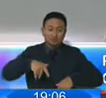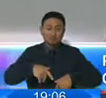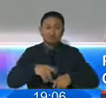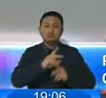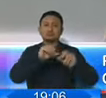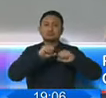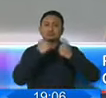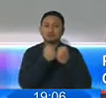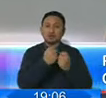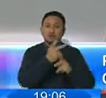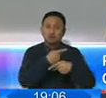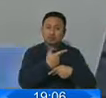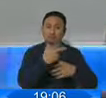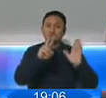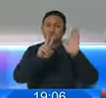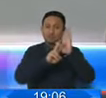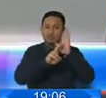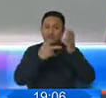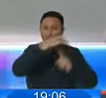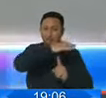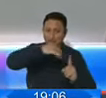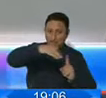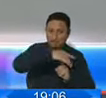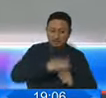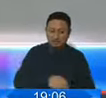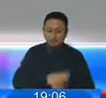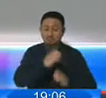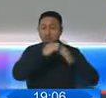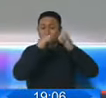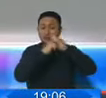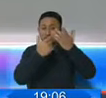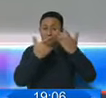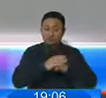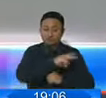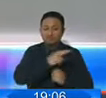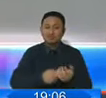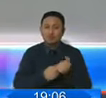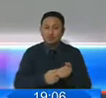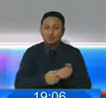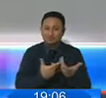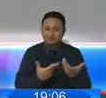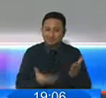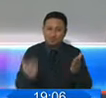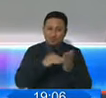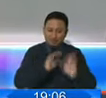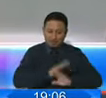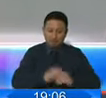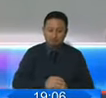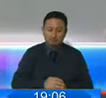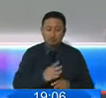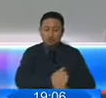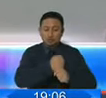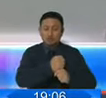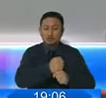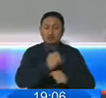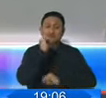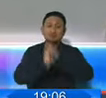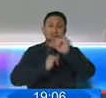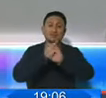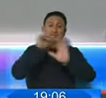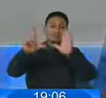productivo, hábitat y medio ambiente, infraestructura y recursos no renovables, seguridad, política exterior y promoción del